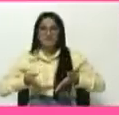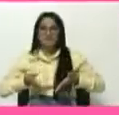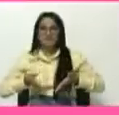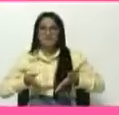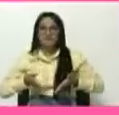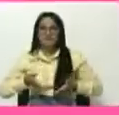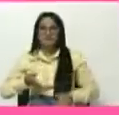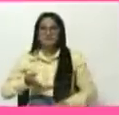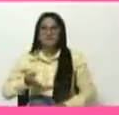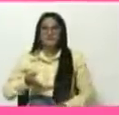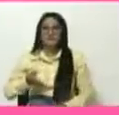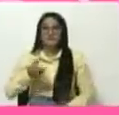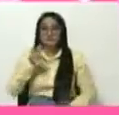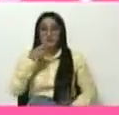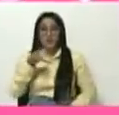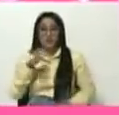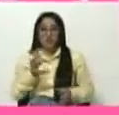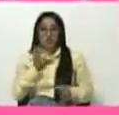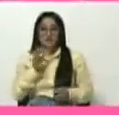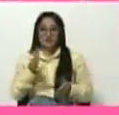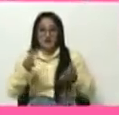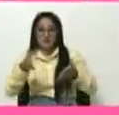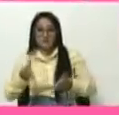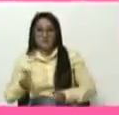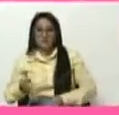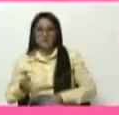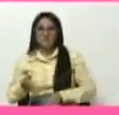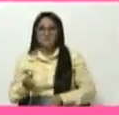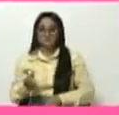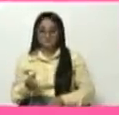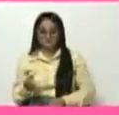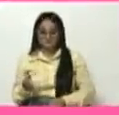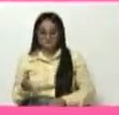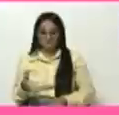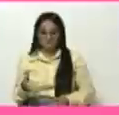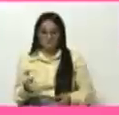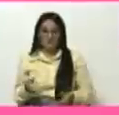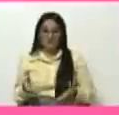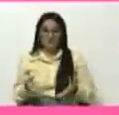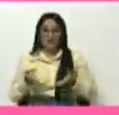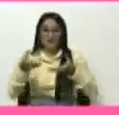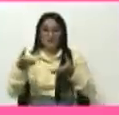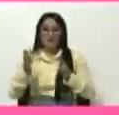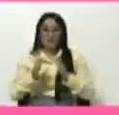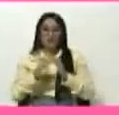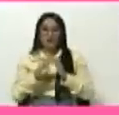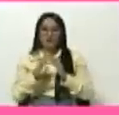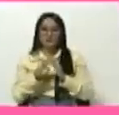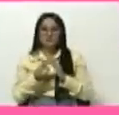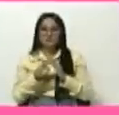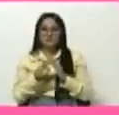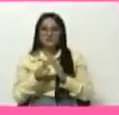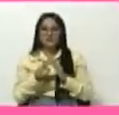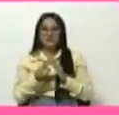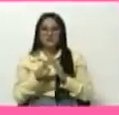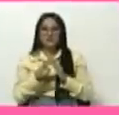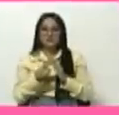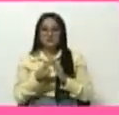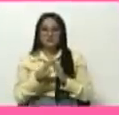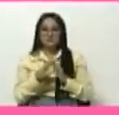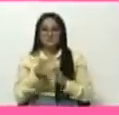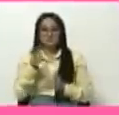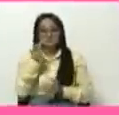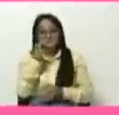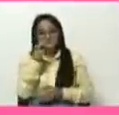se estilan, pero en mi pueblo todavía lo hacen, que la persona la llevan a su casa y es velada allí.